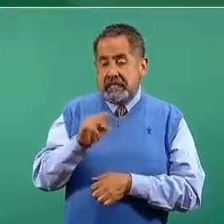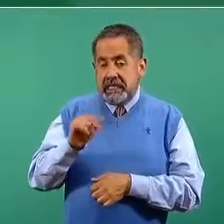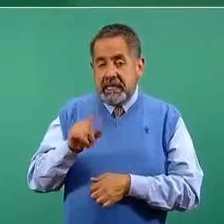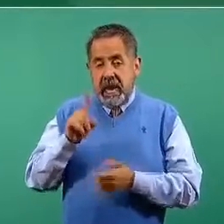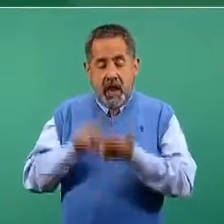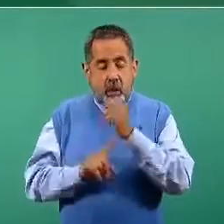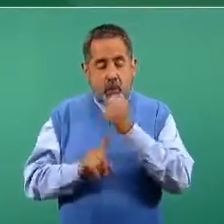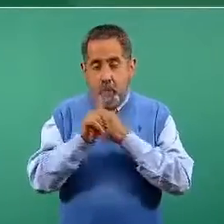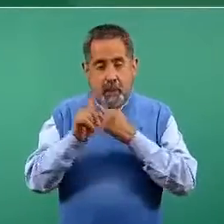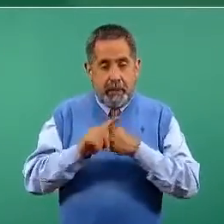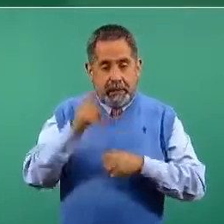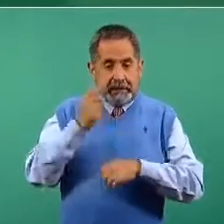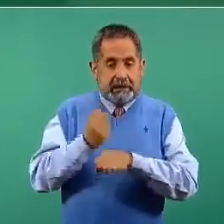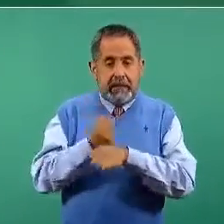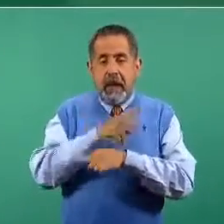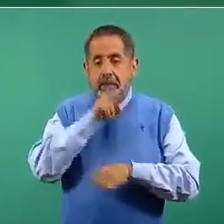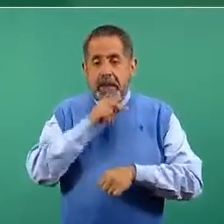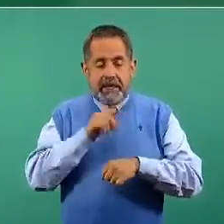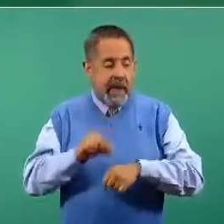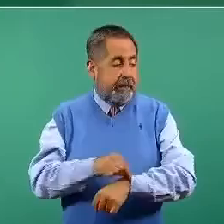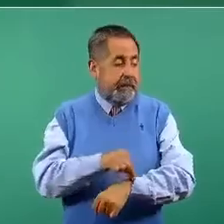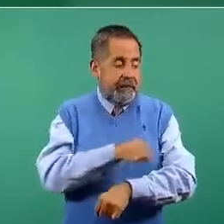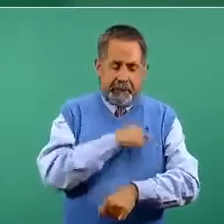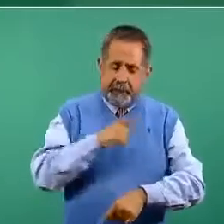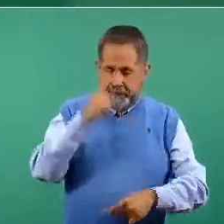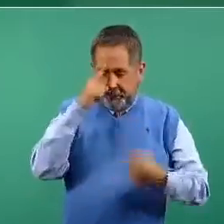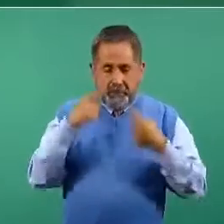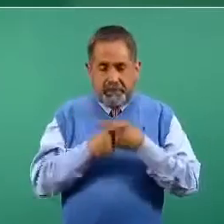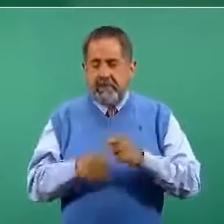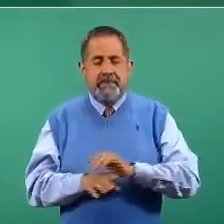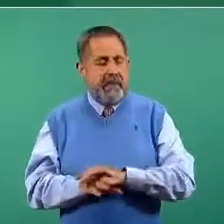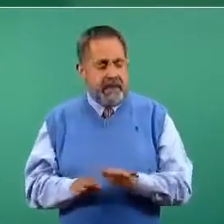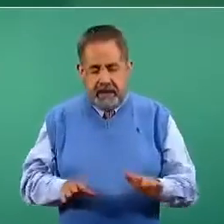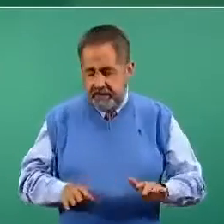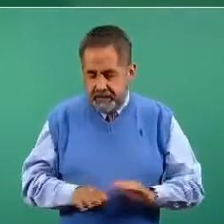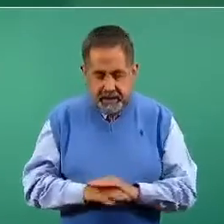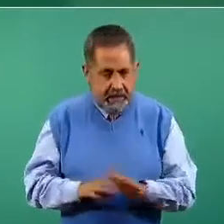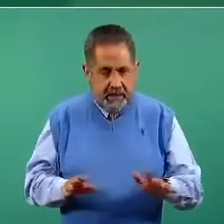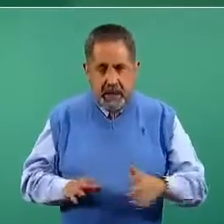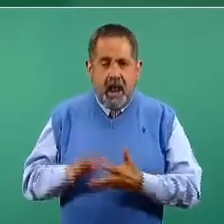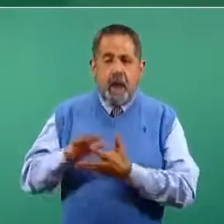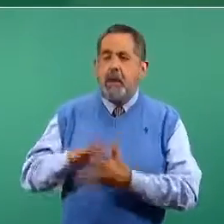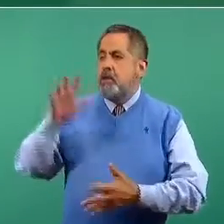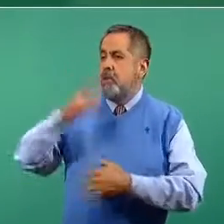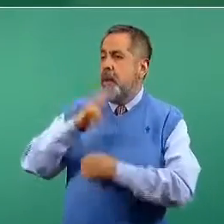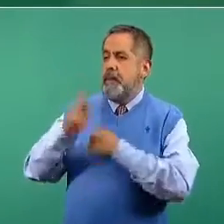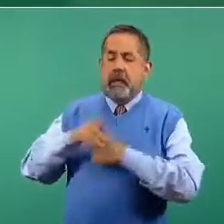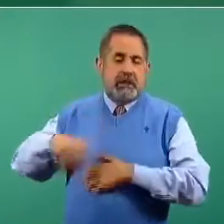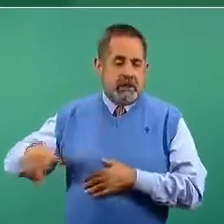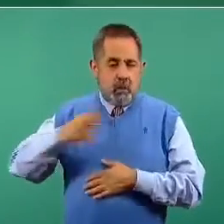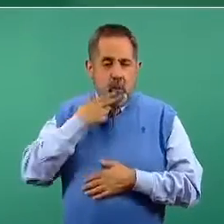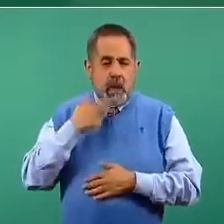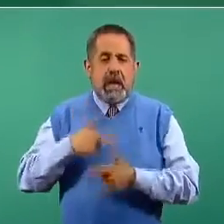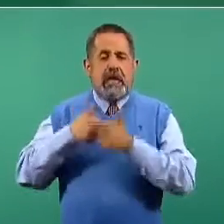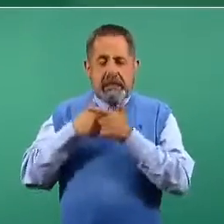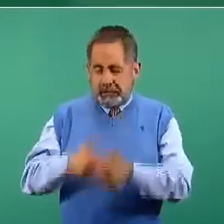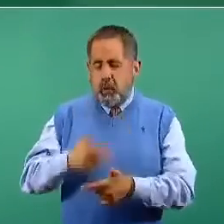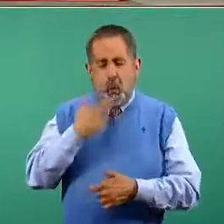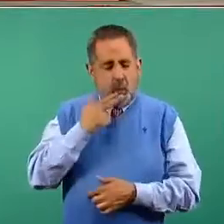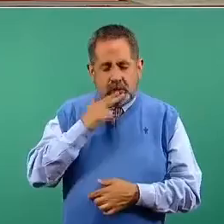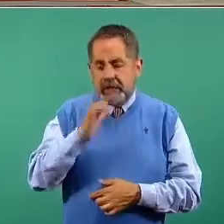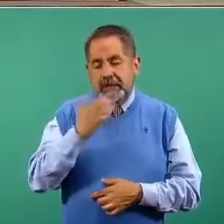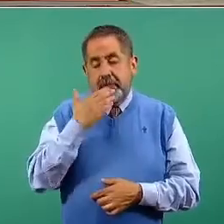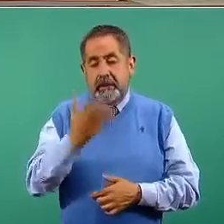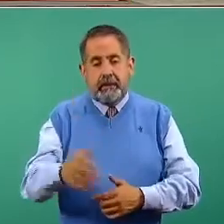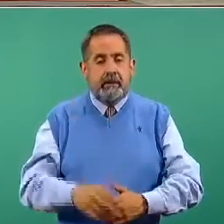tanto, en la mayoría de los países, si no es que en todos quienes la estamos utilizando, se seguirá utilizando.